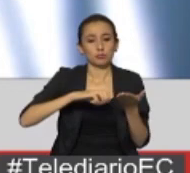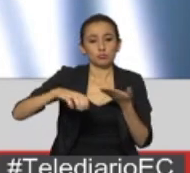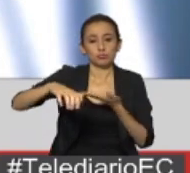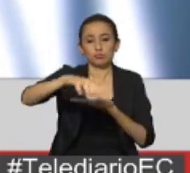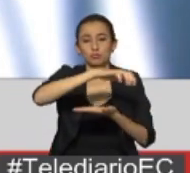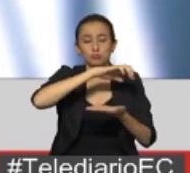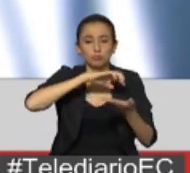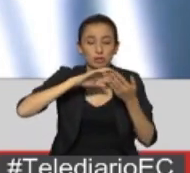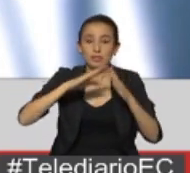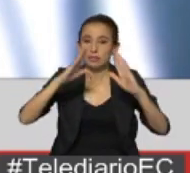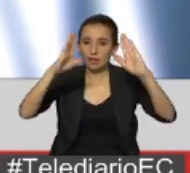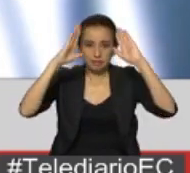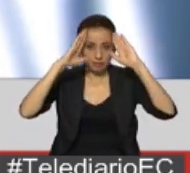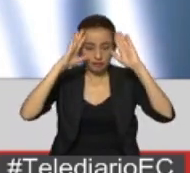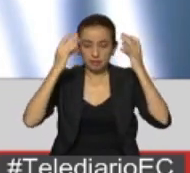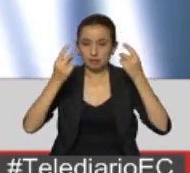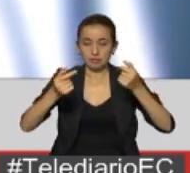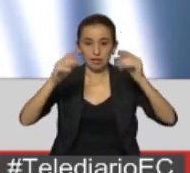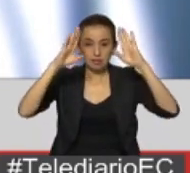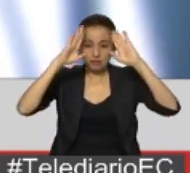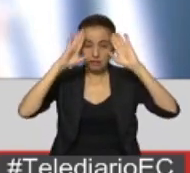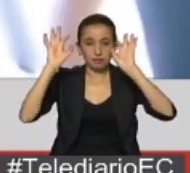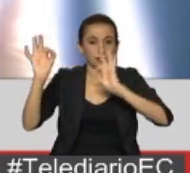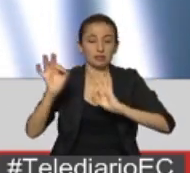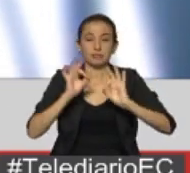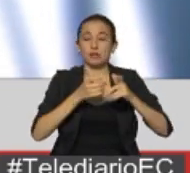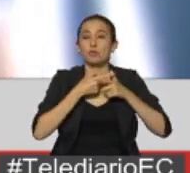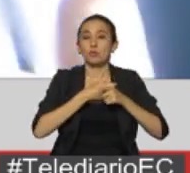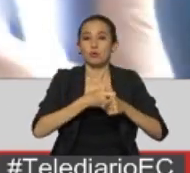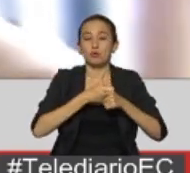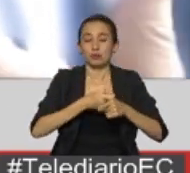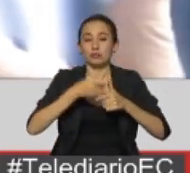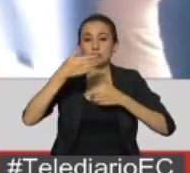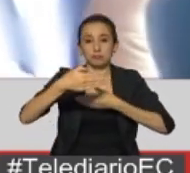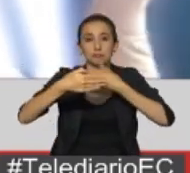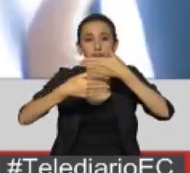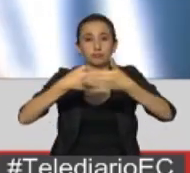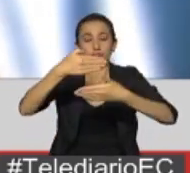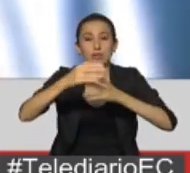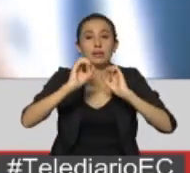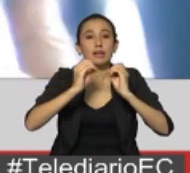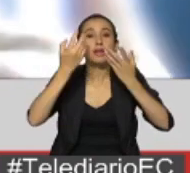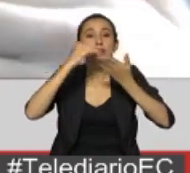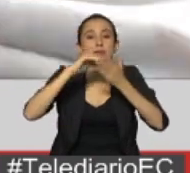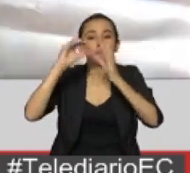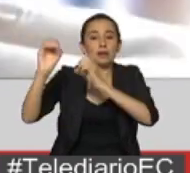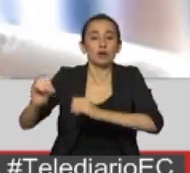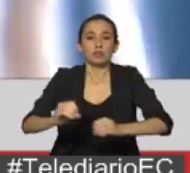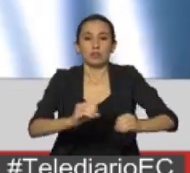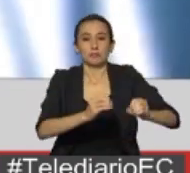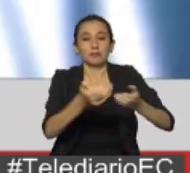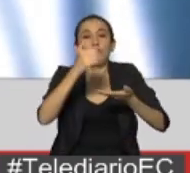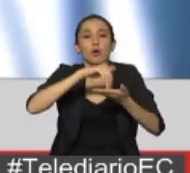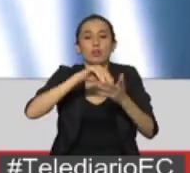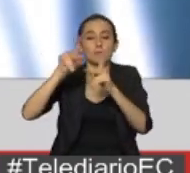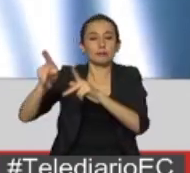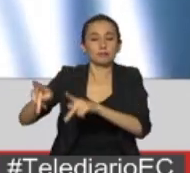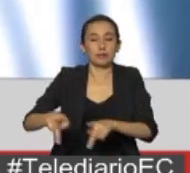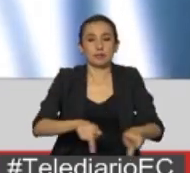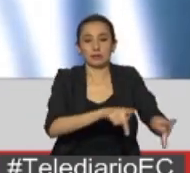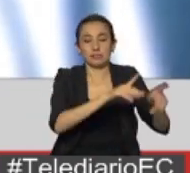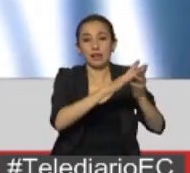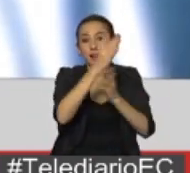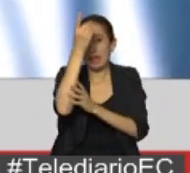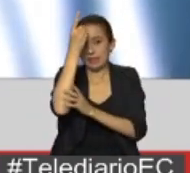atenderles de la manera más diligente y así el reestructurar la deuda en torno a 3 meses de